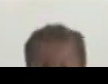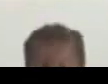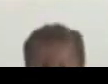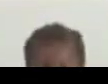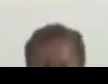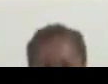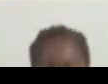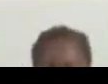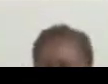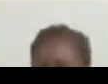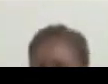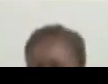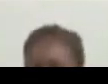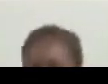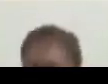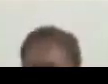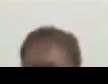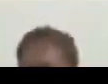aquí